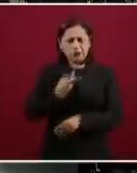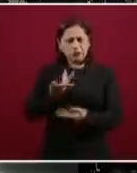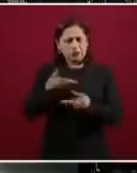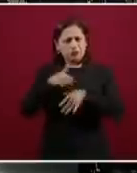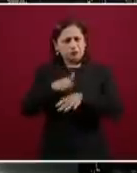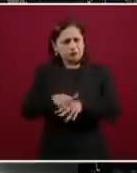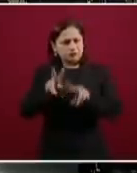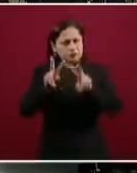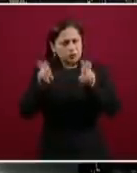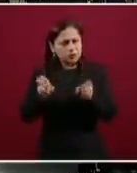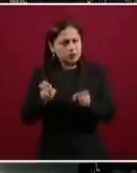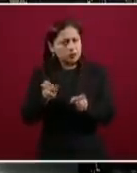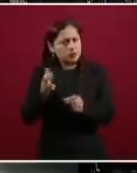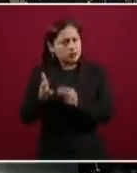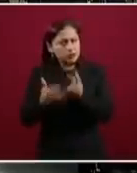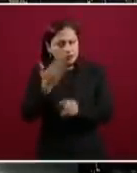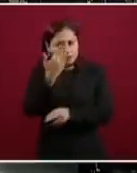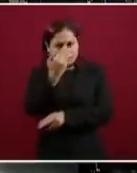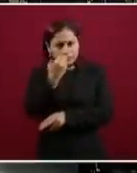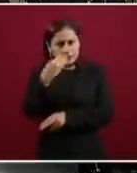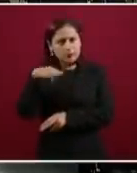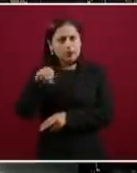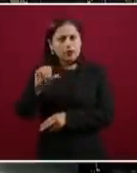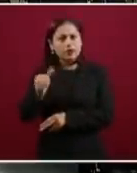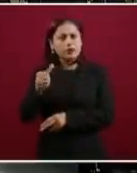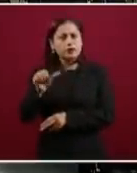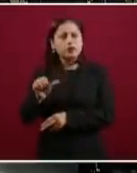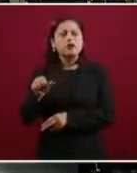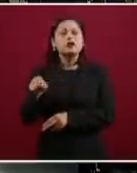sí, miren,